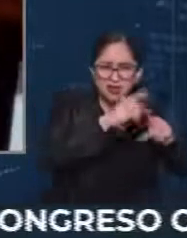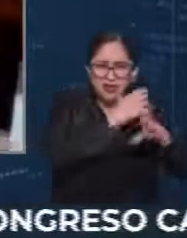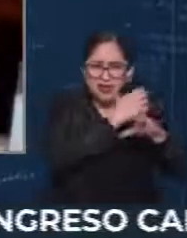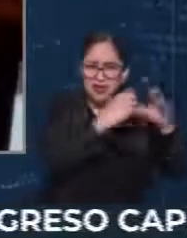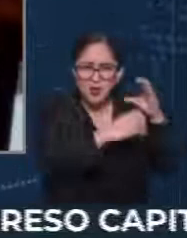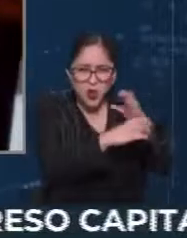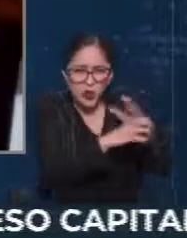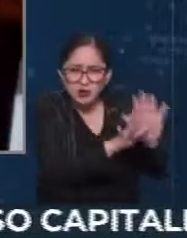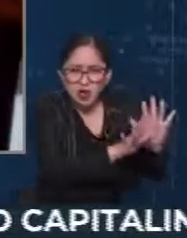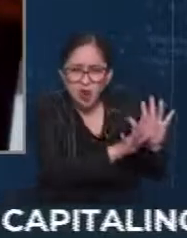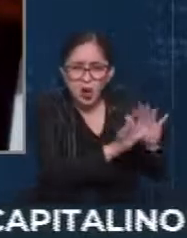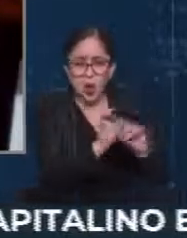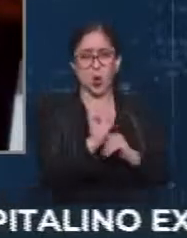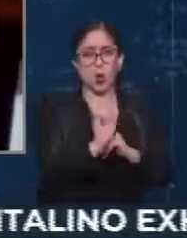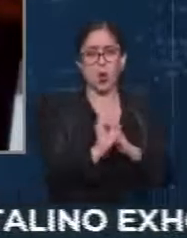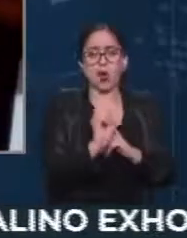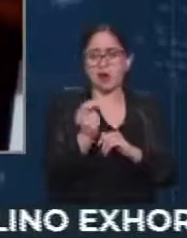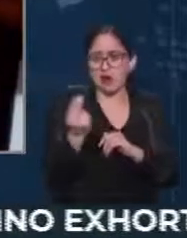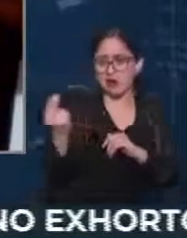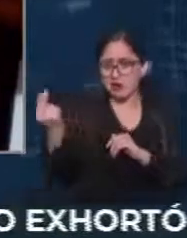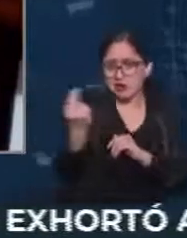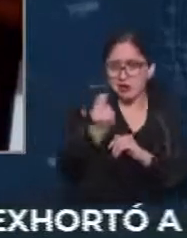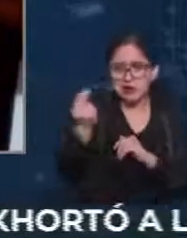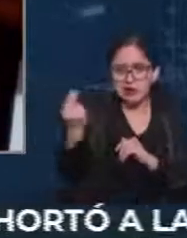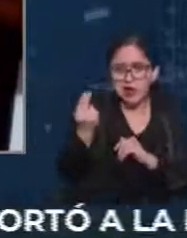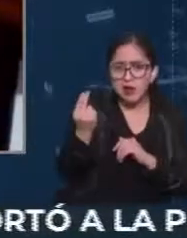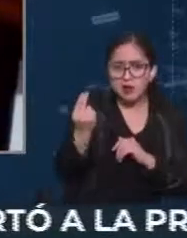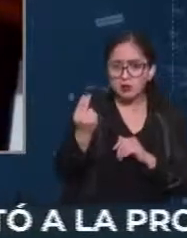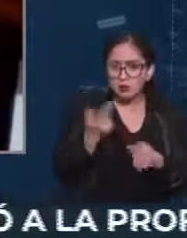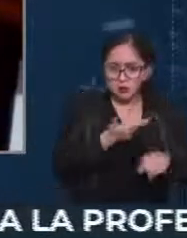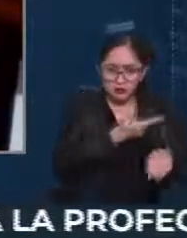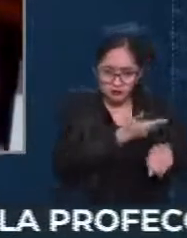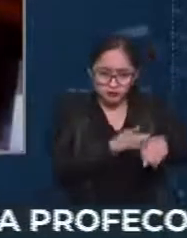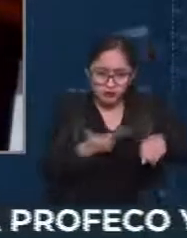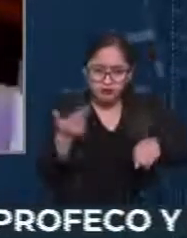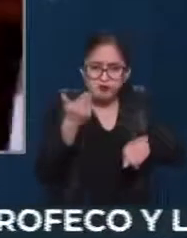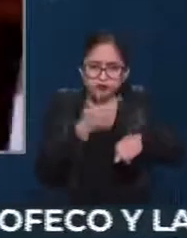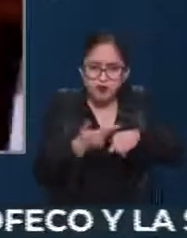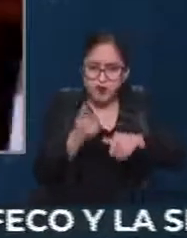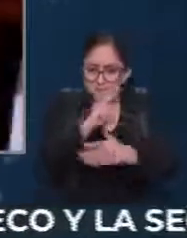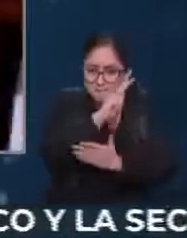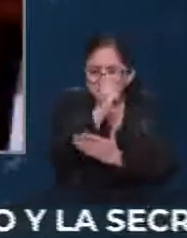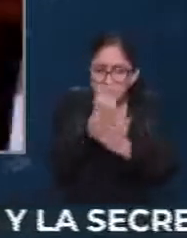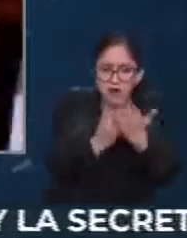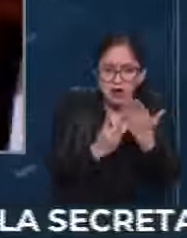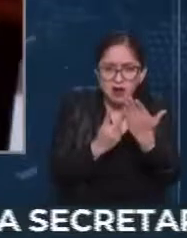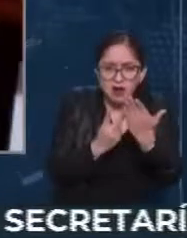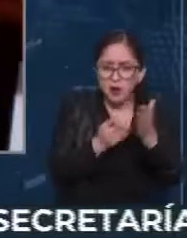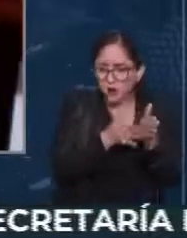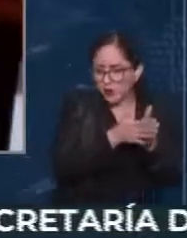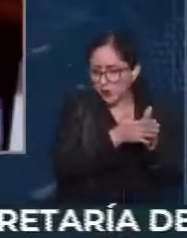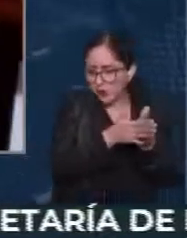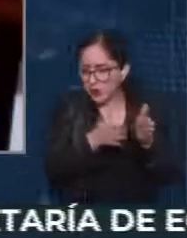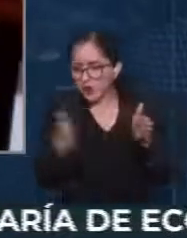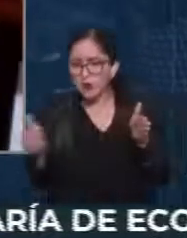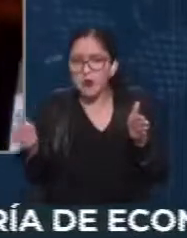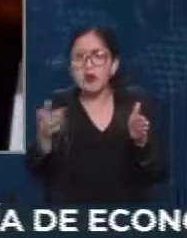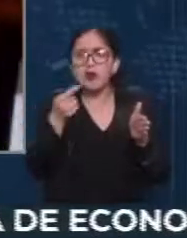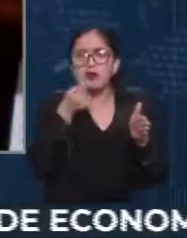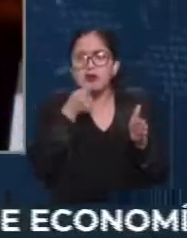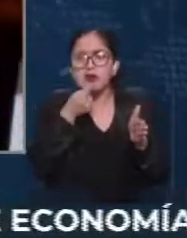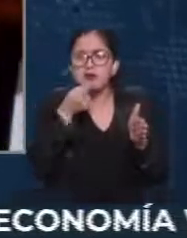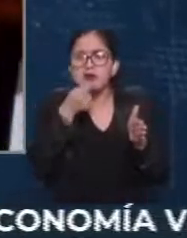O tenemos un currículum de algunos meses, de algún tiempo, en el cual las niñas y los niños